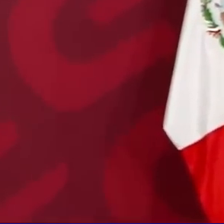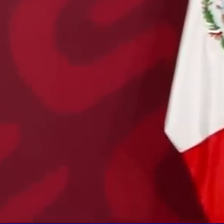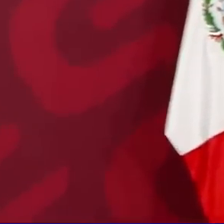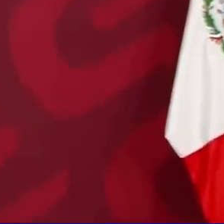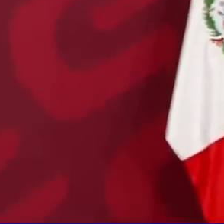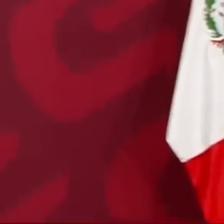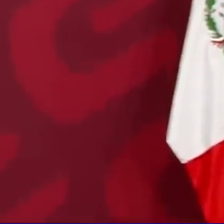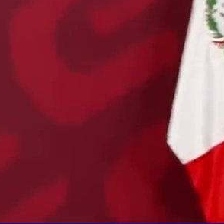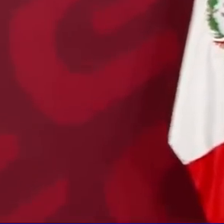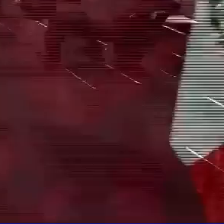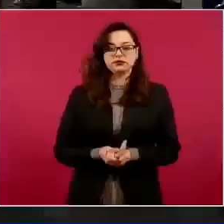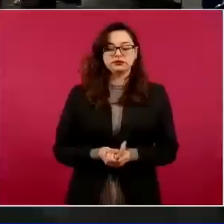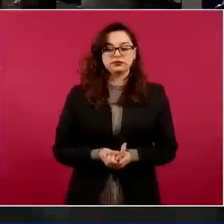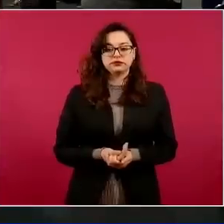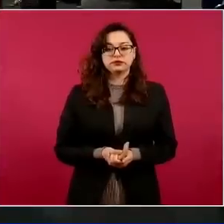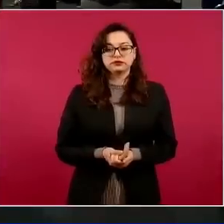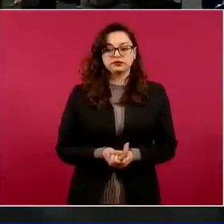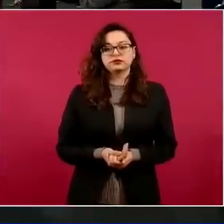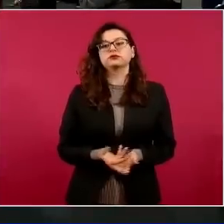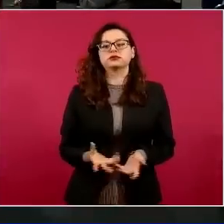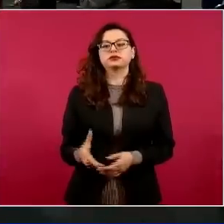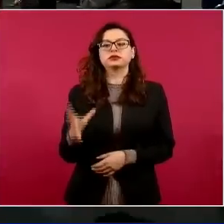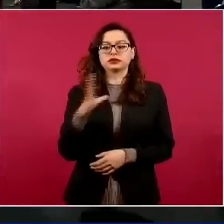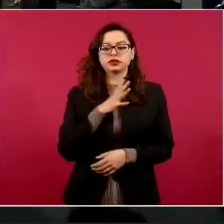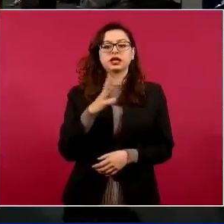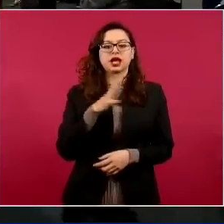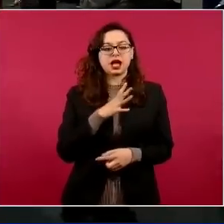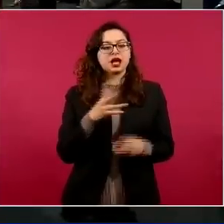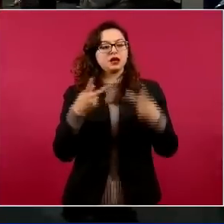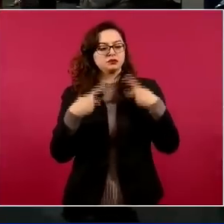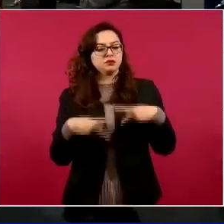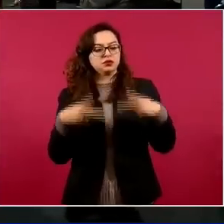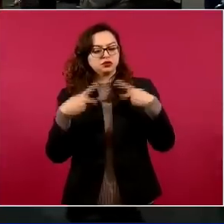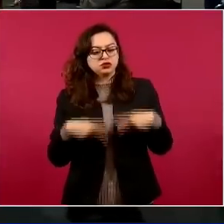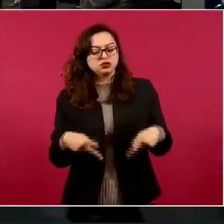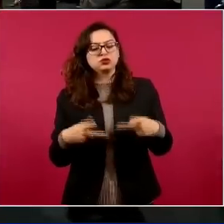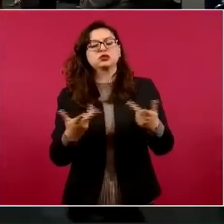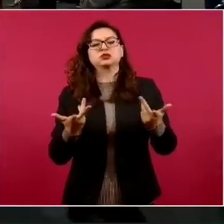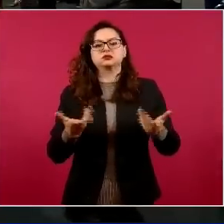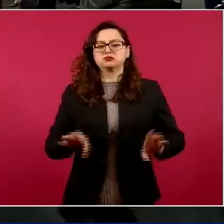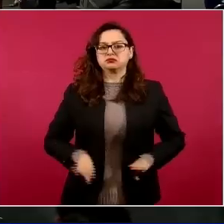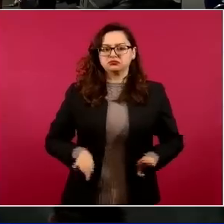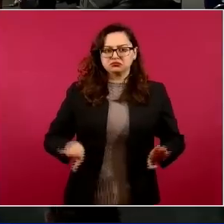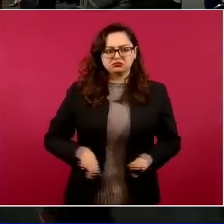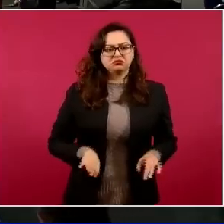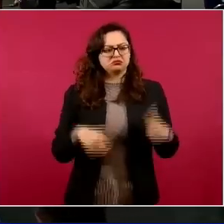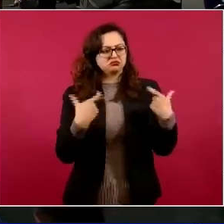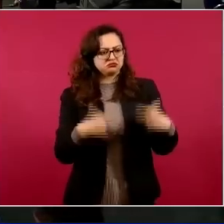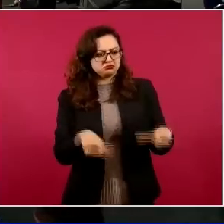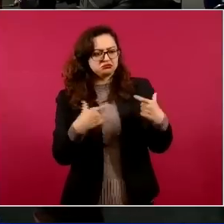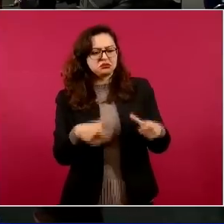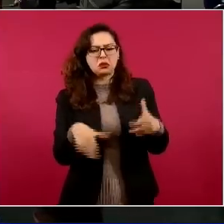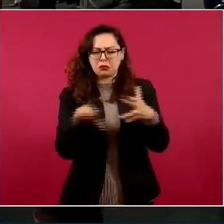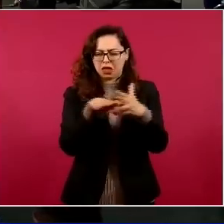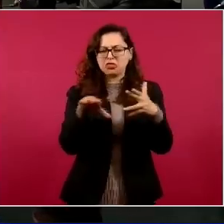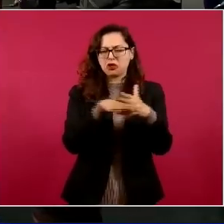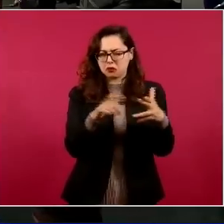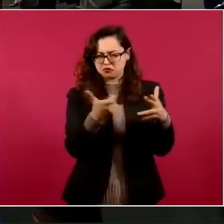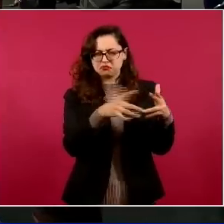que pues se comportan peor que los fifís.